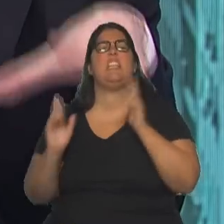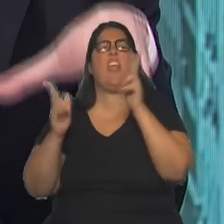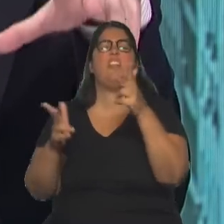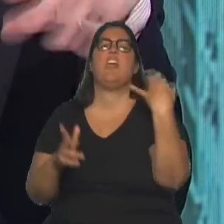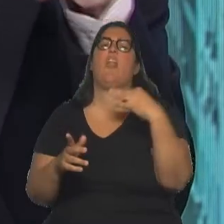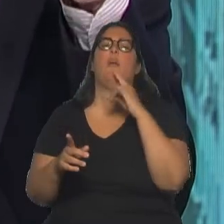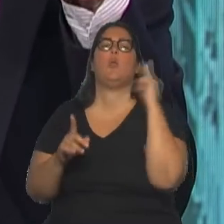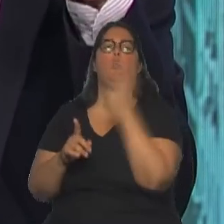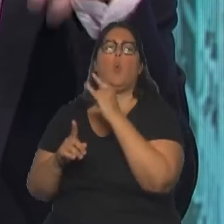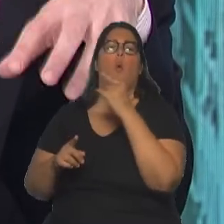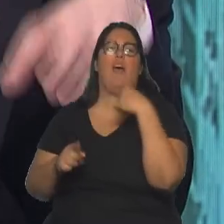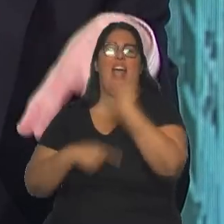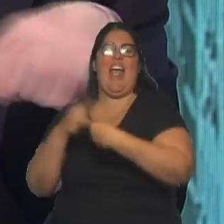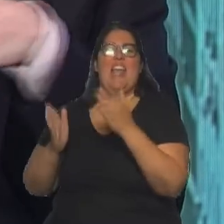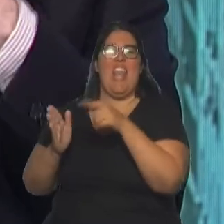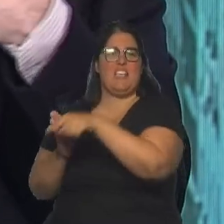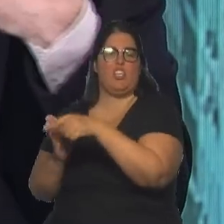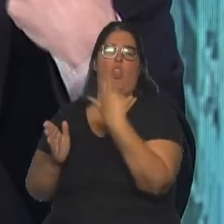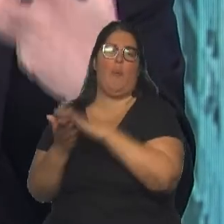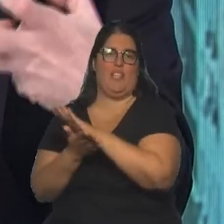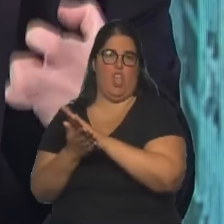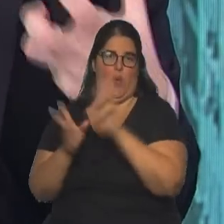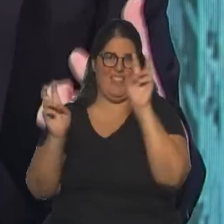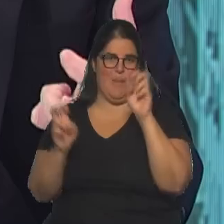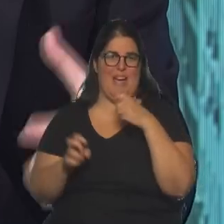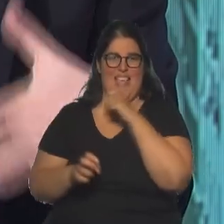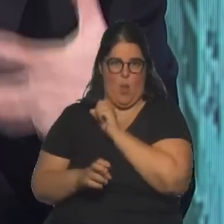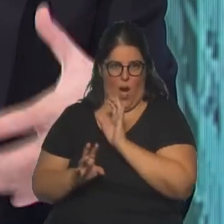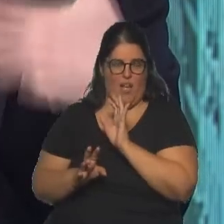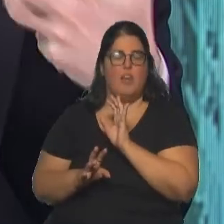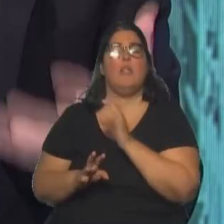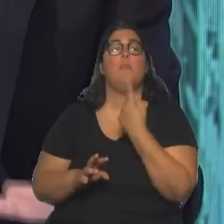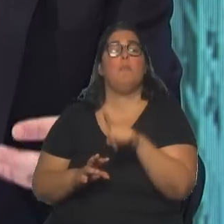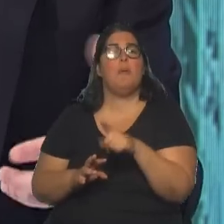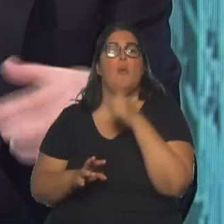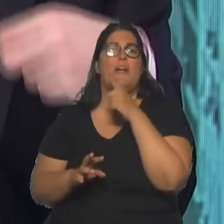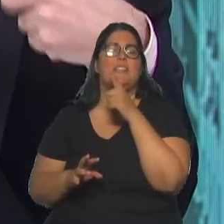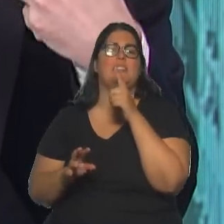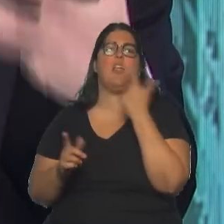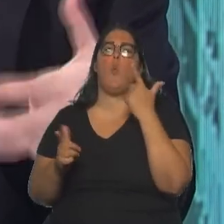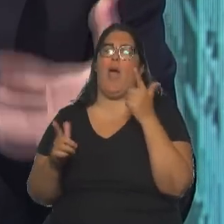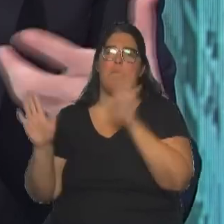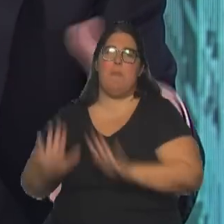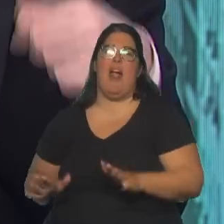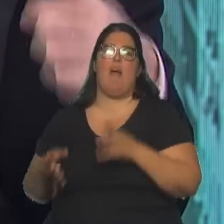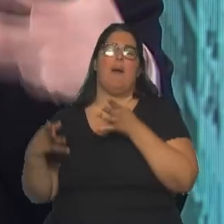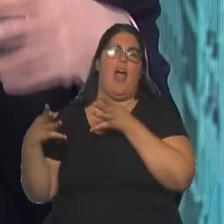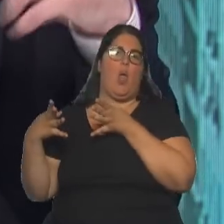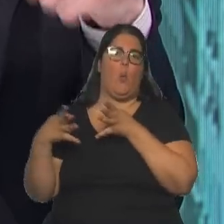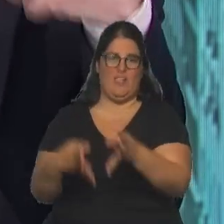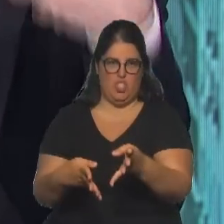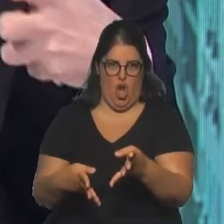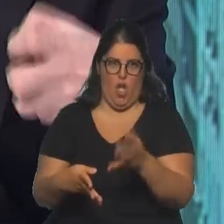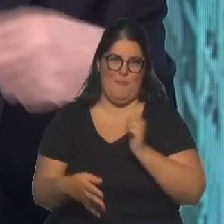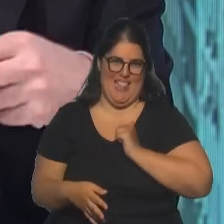su generación, la cuestión Taiwán, no estaría aún lista para una invasión militar que posibilitara una recuperación